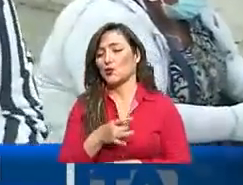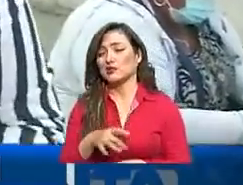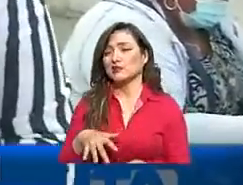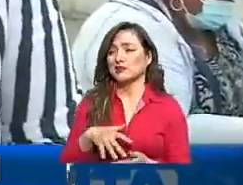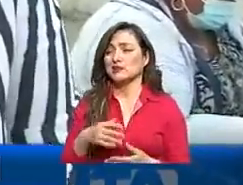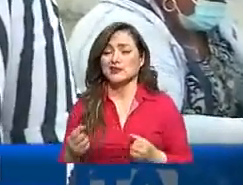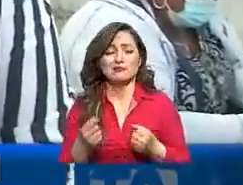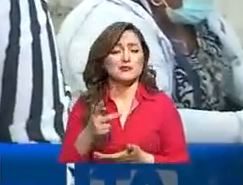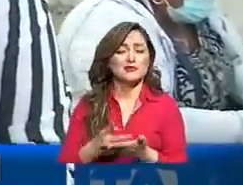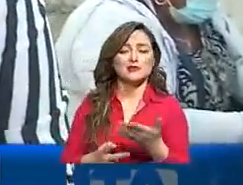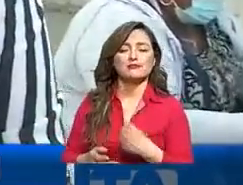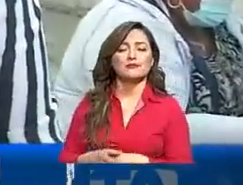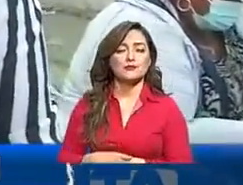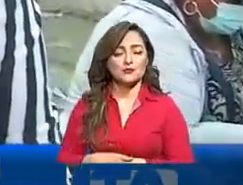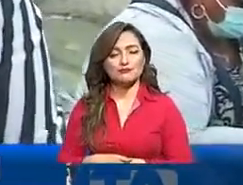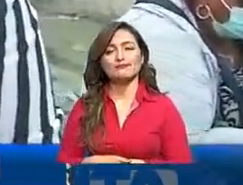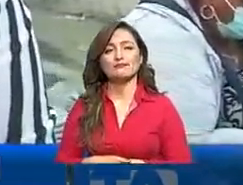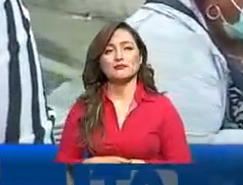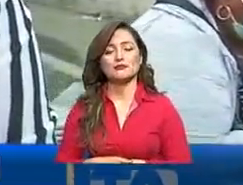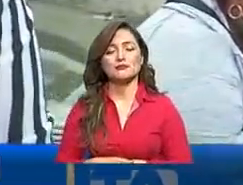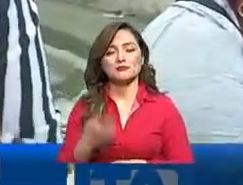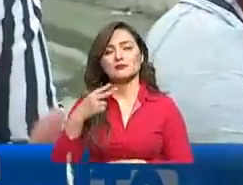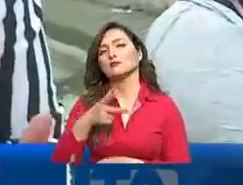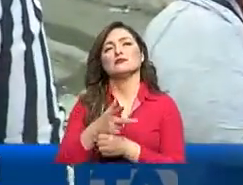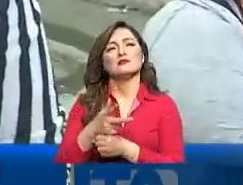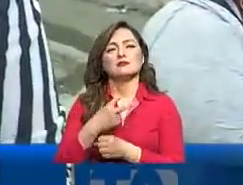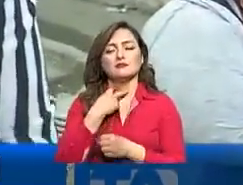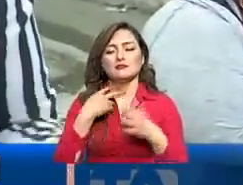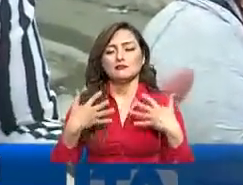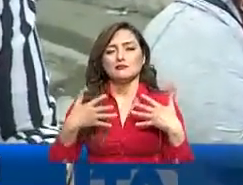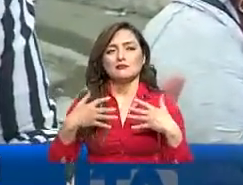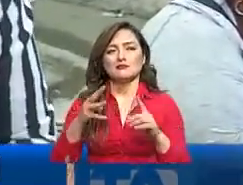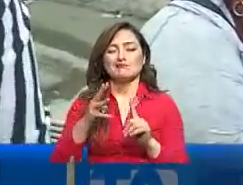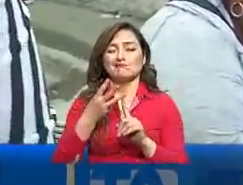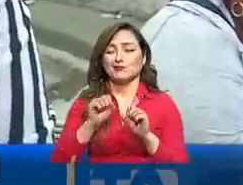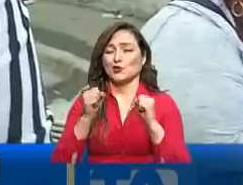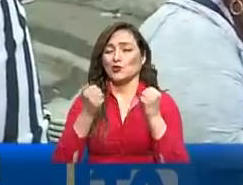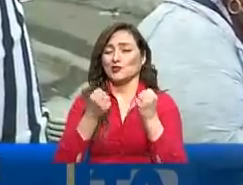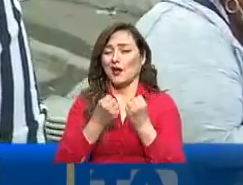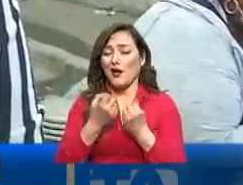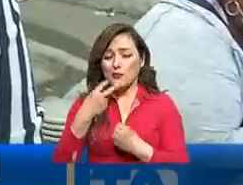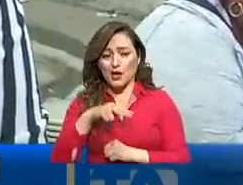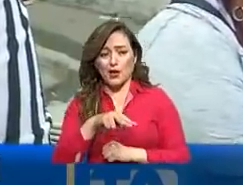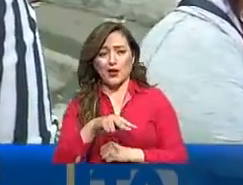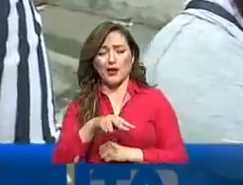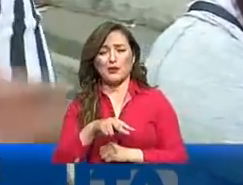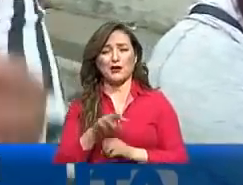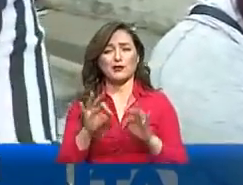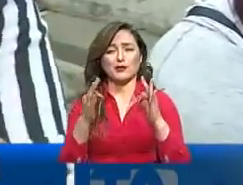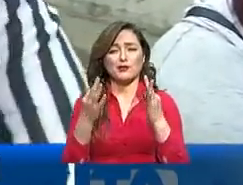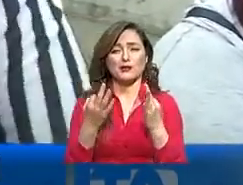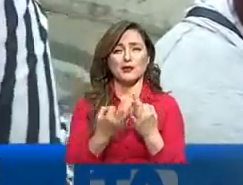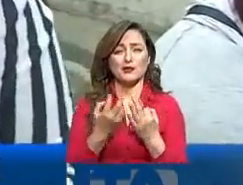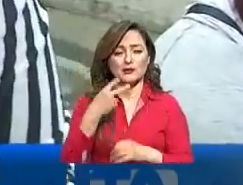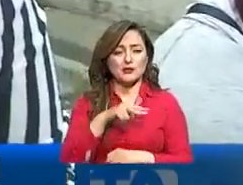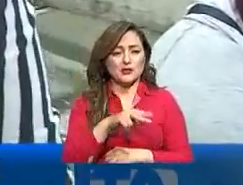incertidumbre. Y también al ver estas imágenes de terror que han sido incluso viralizadas en redes sociales, donde familiares ahí